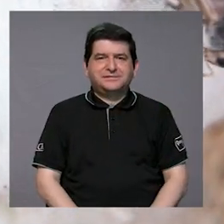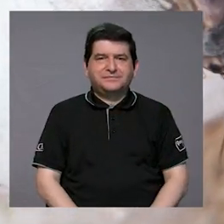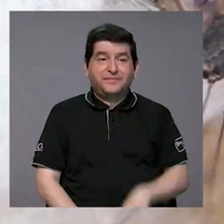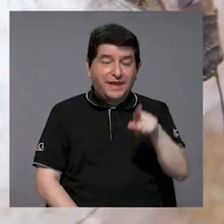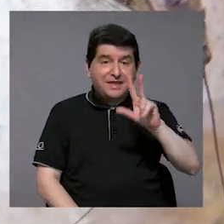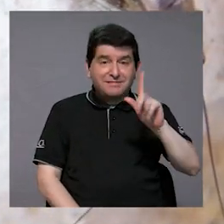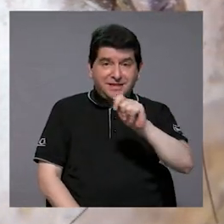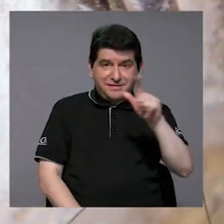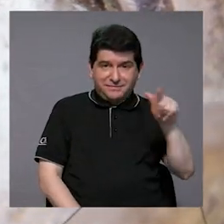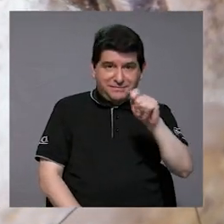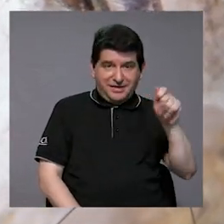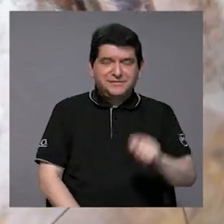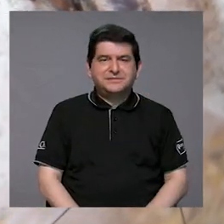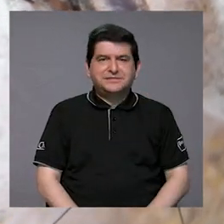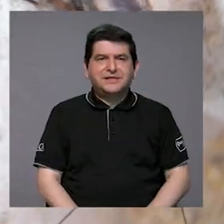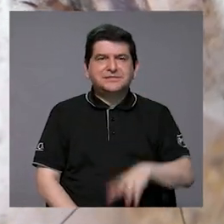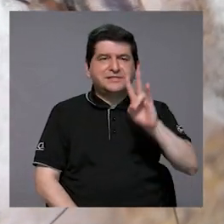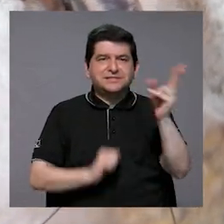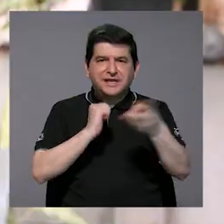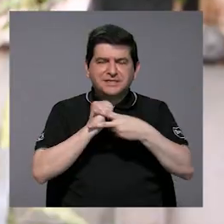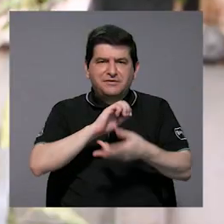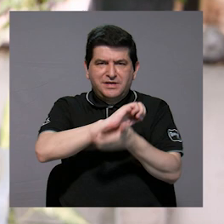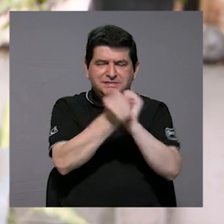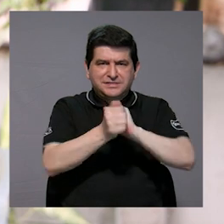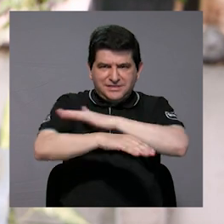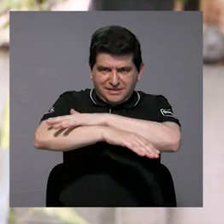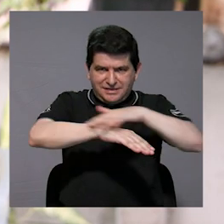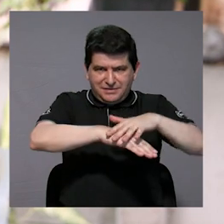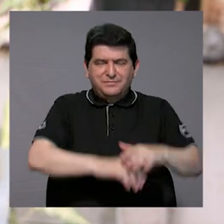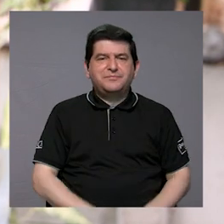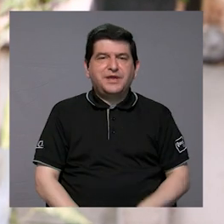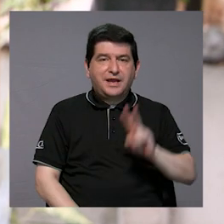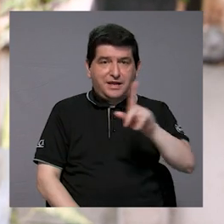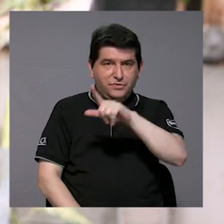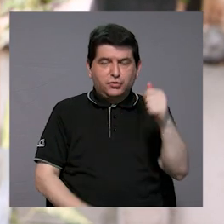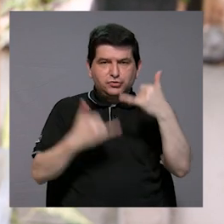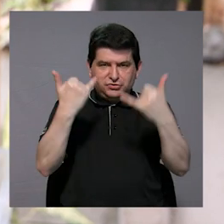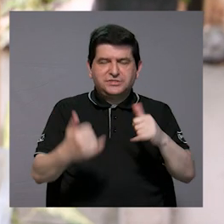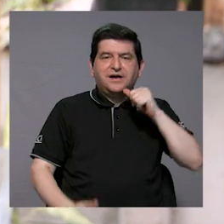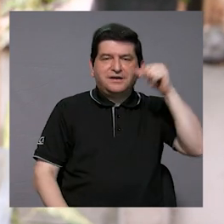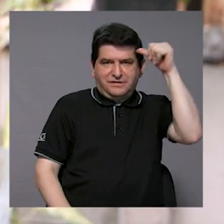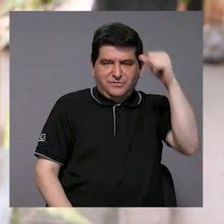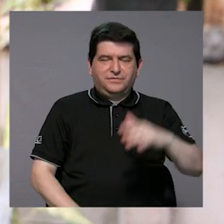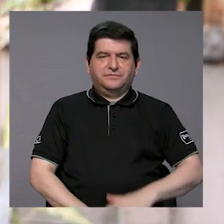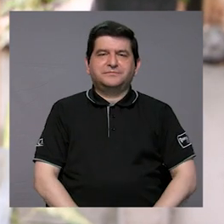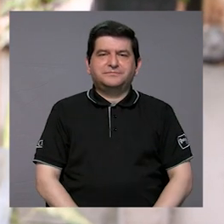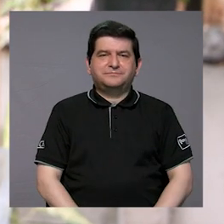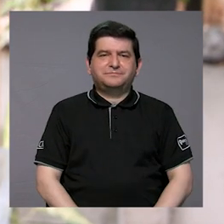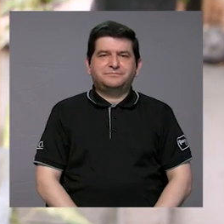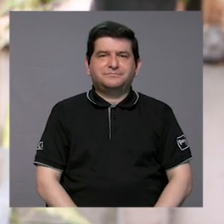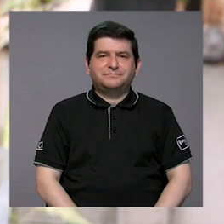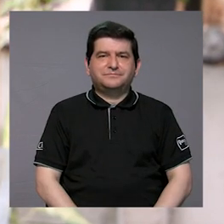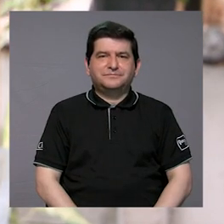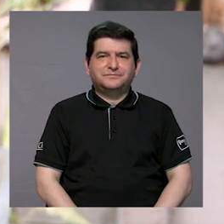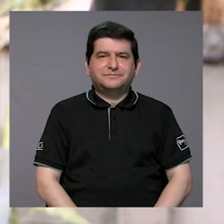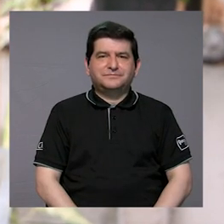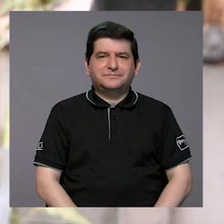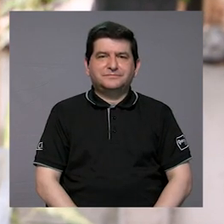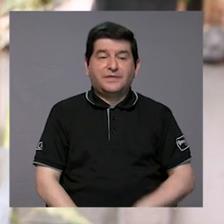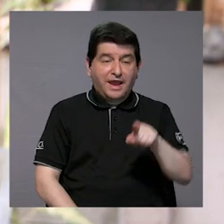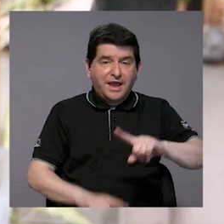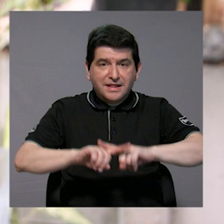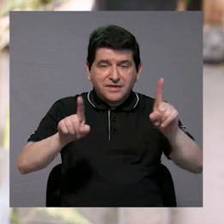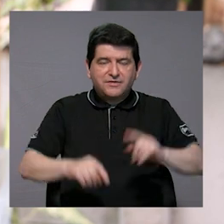aproximadamente 3 meses. Durante esos 3 meses, ellos mudan 7 veces. Ellos a los 2 meses ya se consideran un grillo